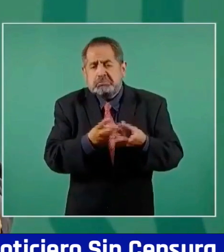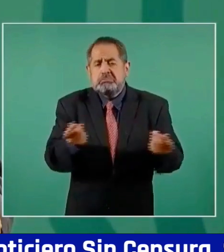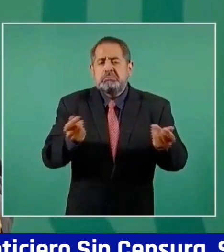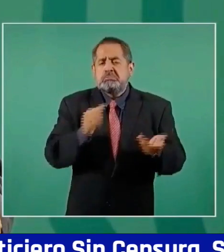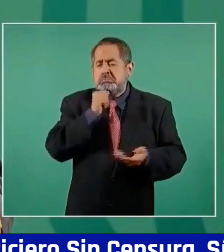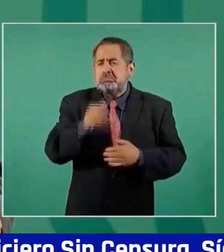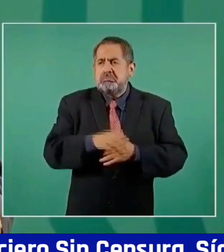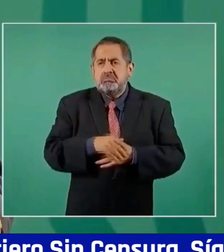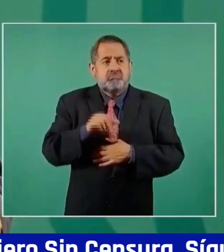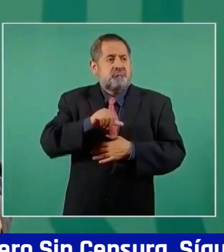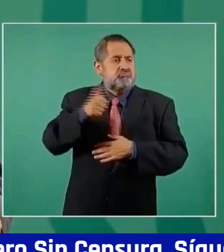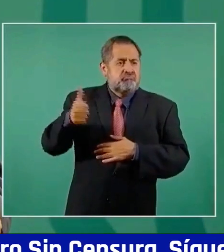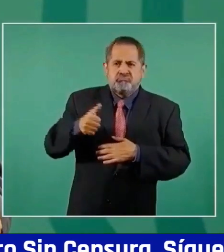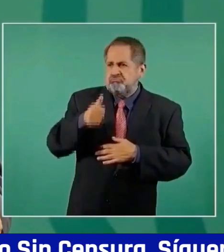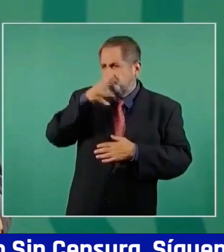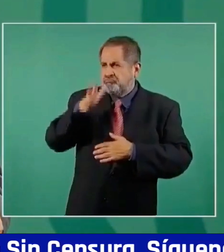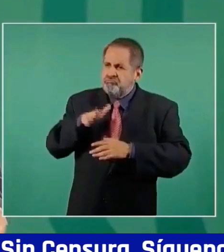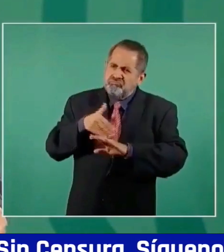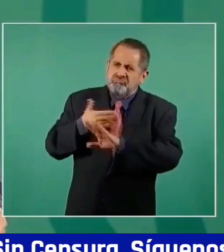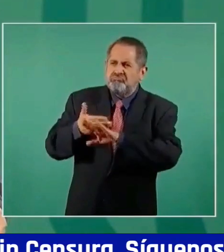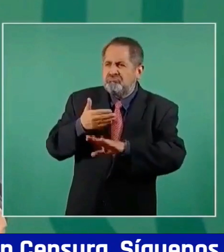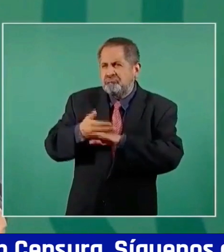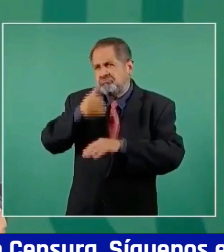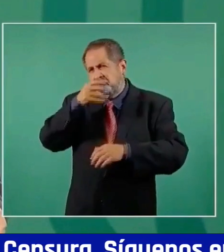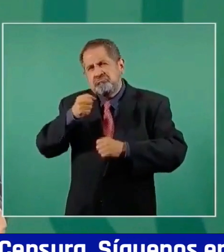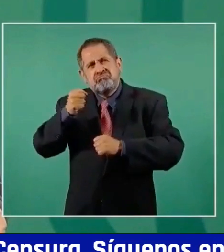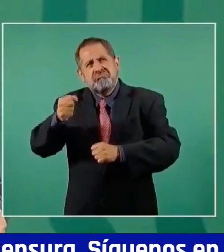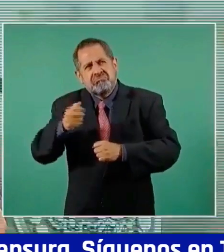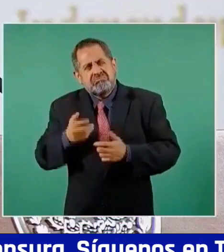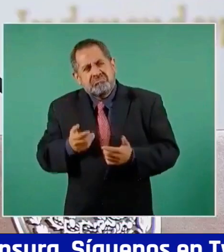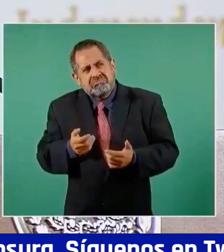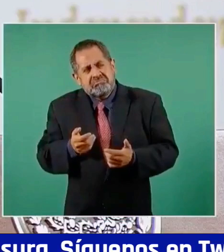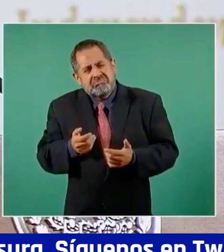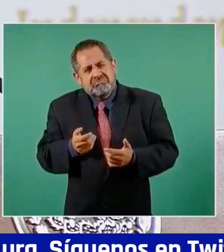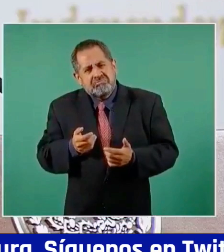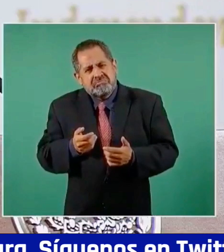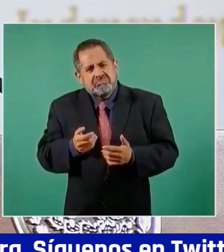¿Qué otro movimiento de protesta?